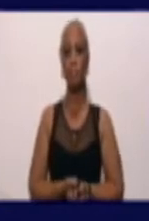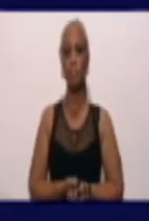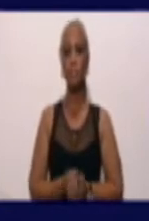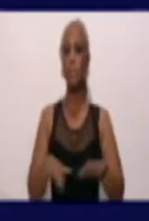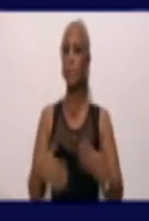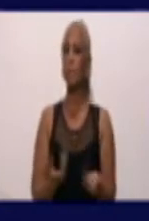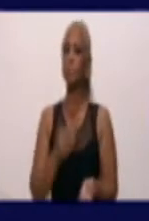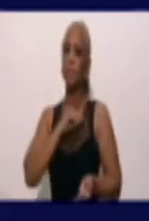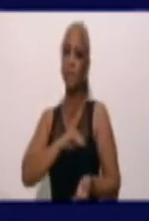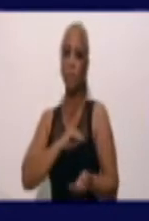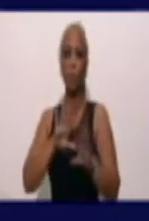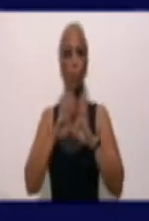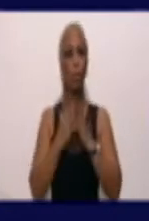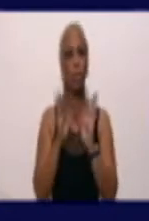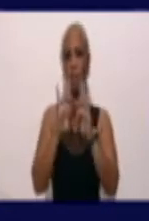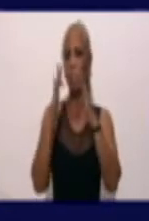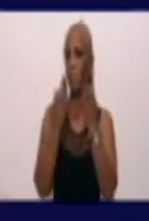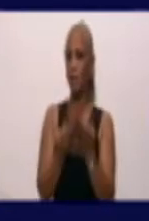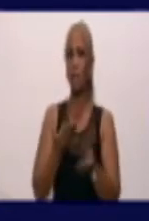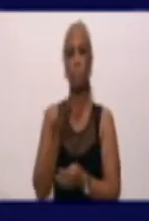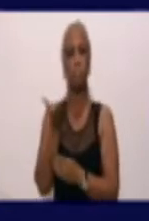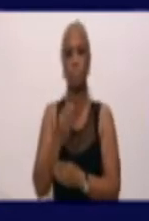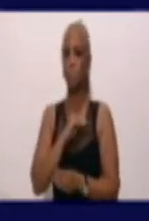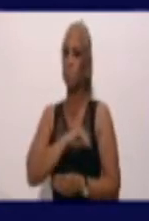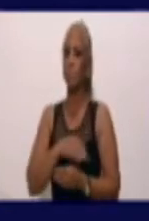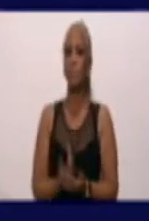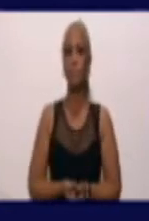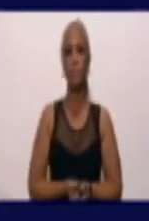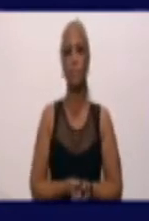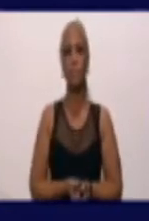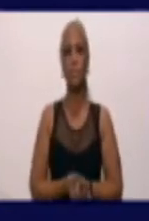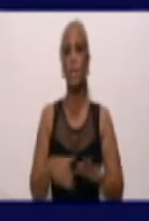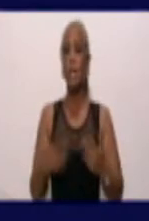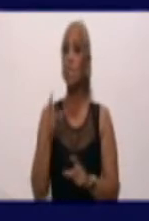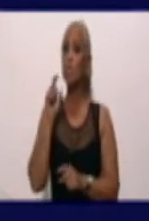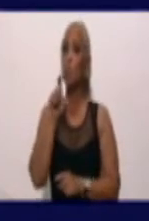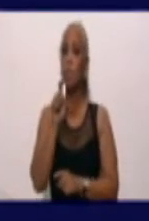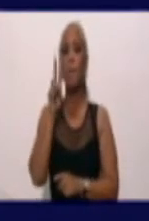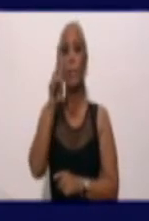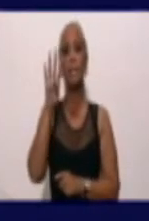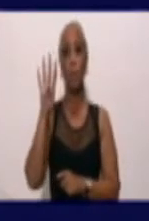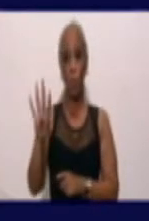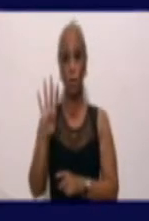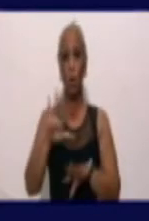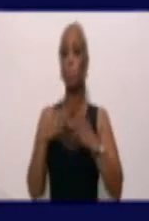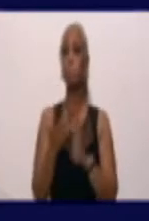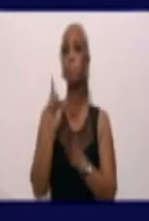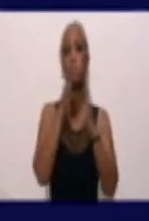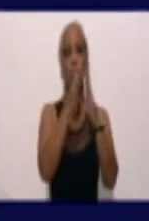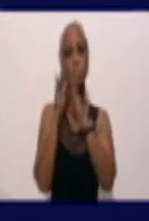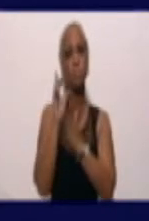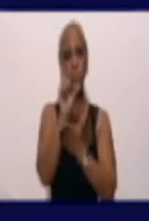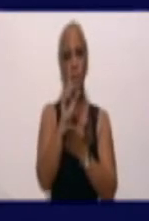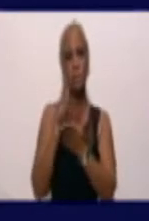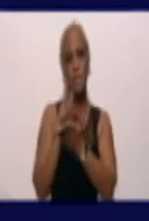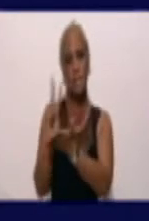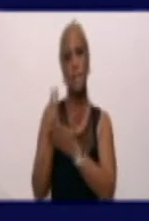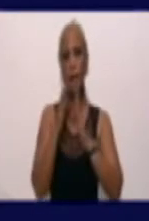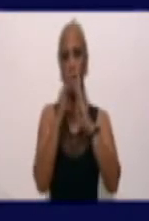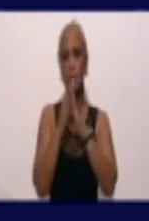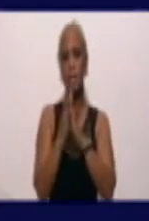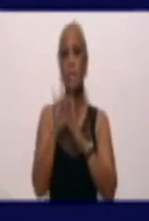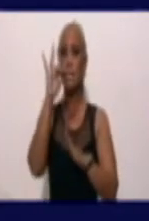las condolencias a familiares y amistades. Y en las últimas 24 horas se identifican por la pesquisa 730 pacientes